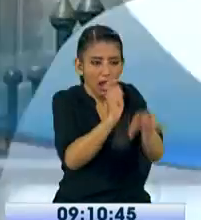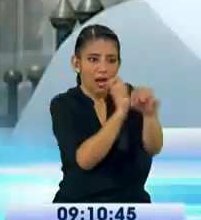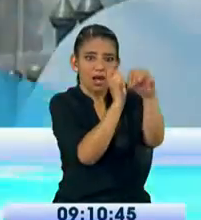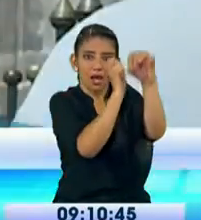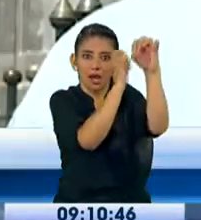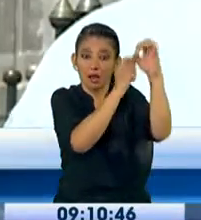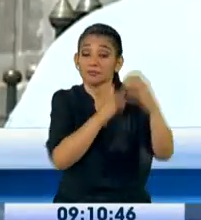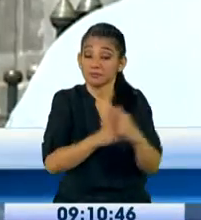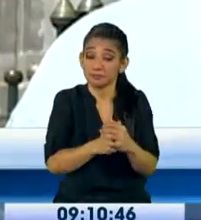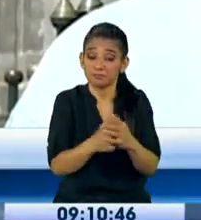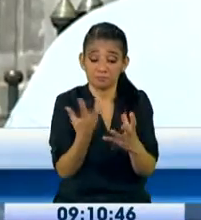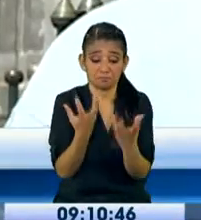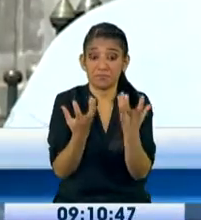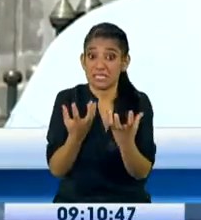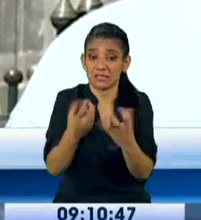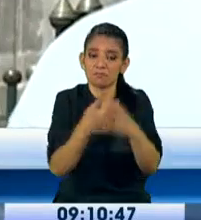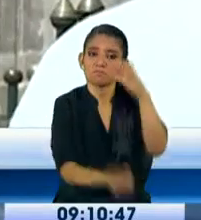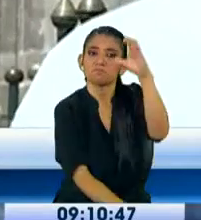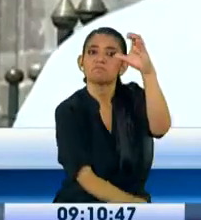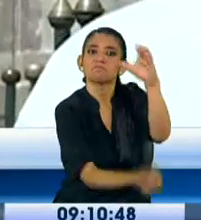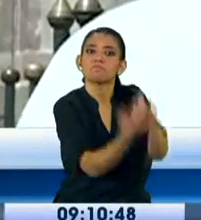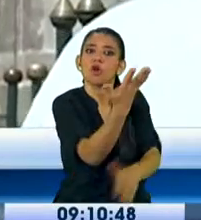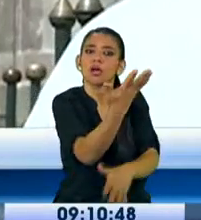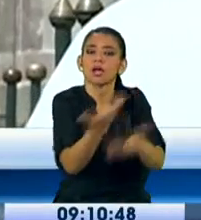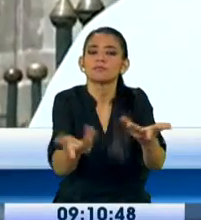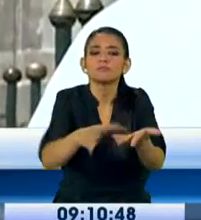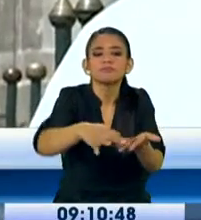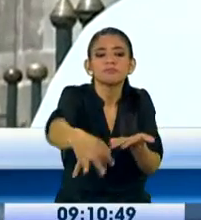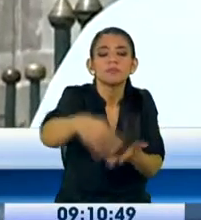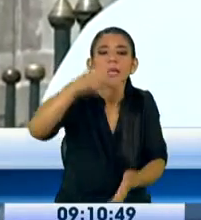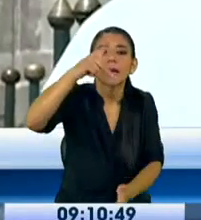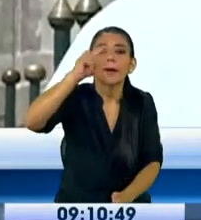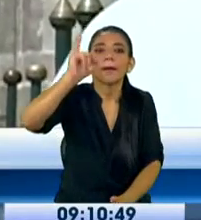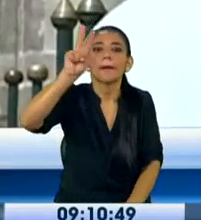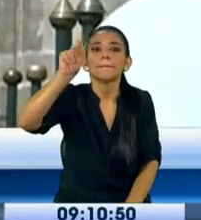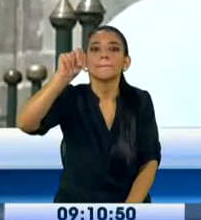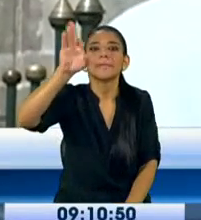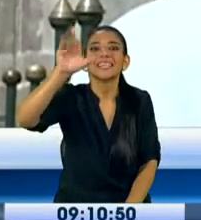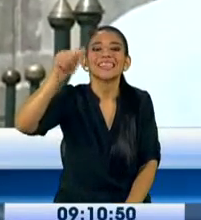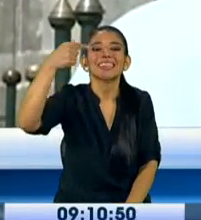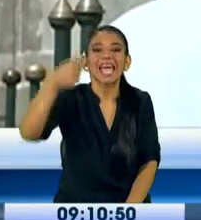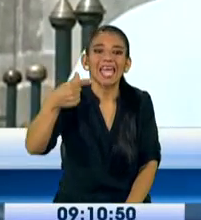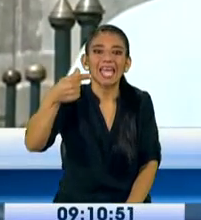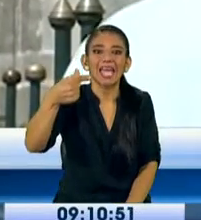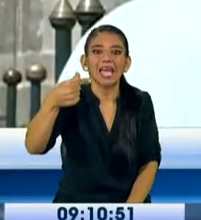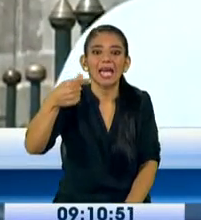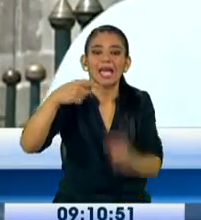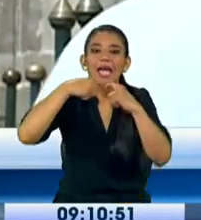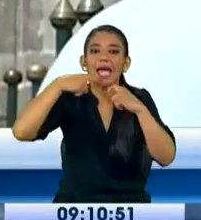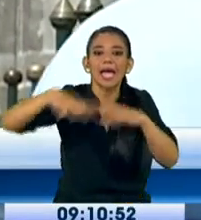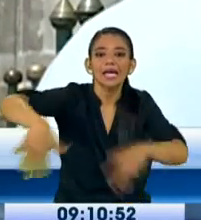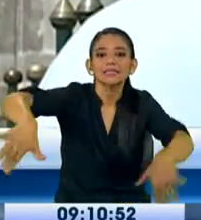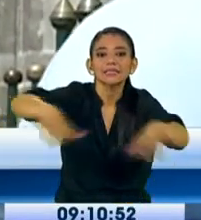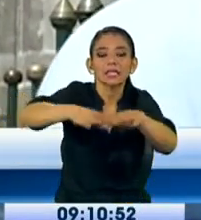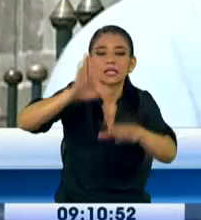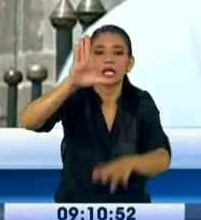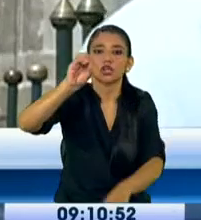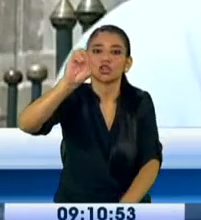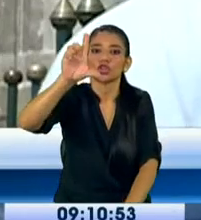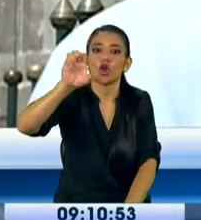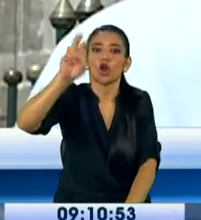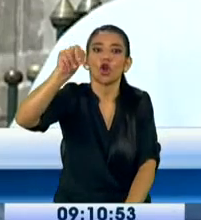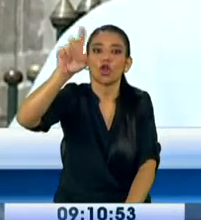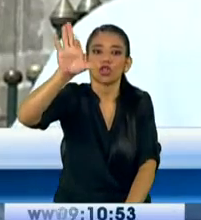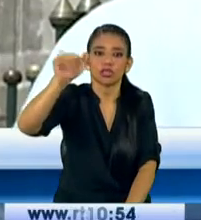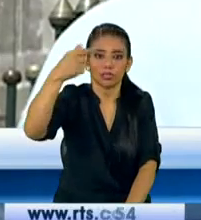andesita volcánica traída desde la zona de Pintag, específicamente desde la hacienda Tolontag y también de